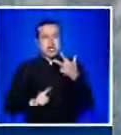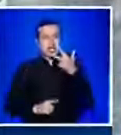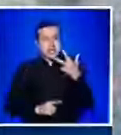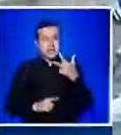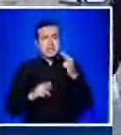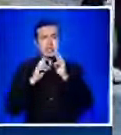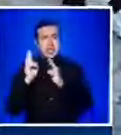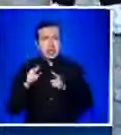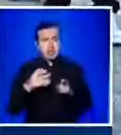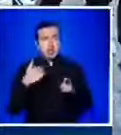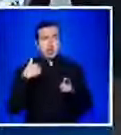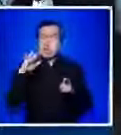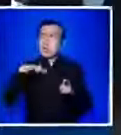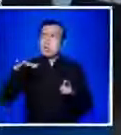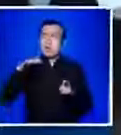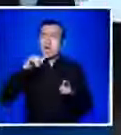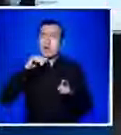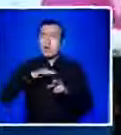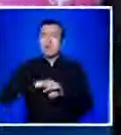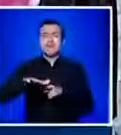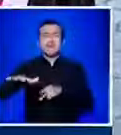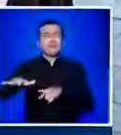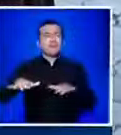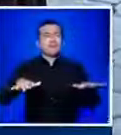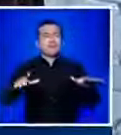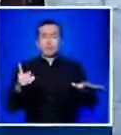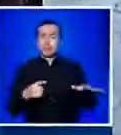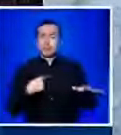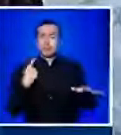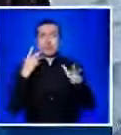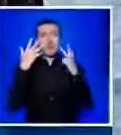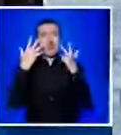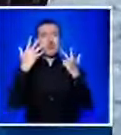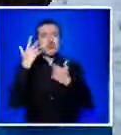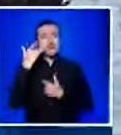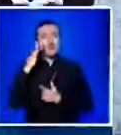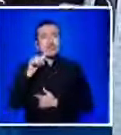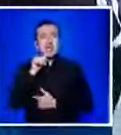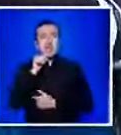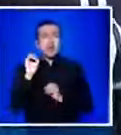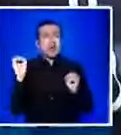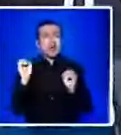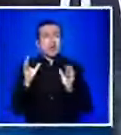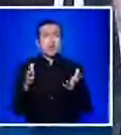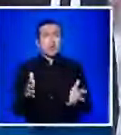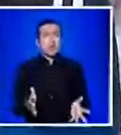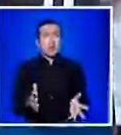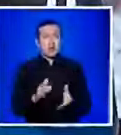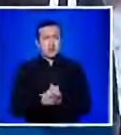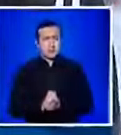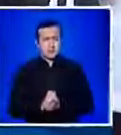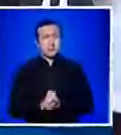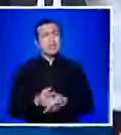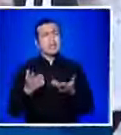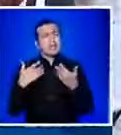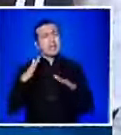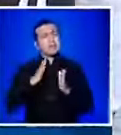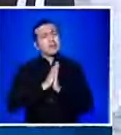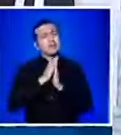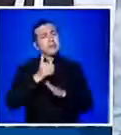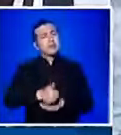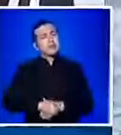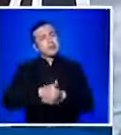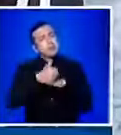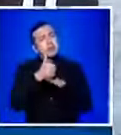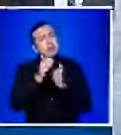pero el agua está desviándose para otro lado. Nosotros pasamos 8 días sin agua. Eso no es justo. Nosotros solicitamos a las autoridades que por